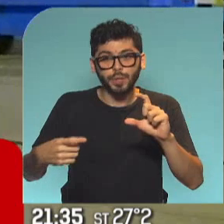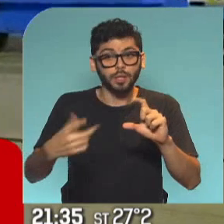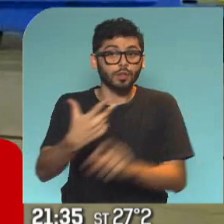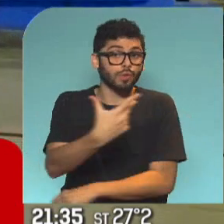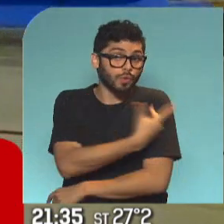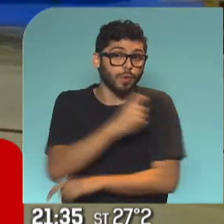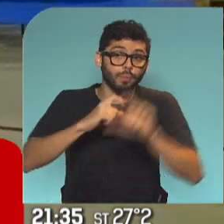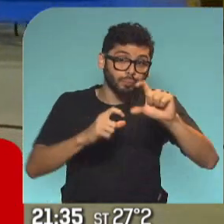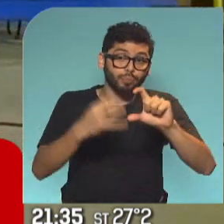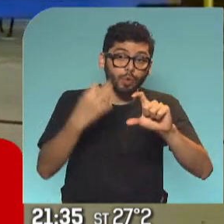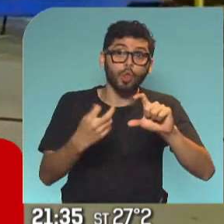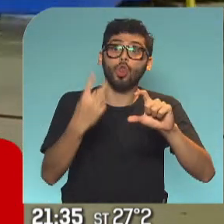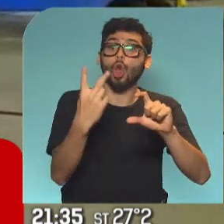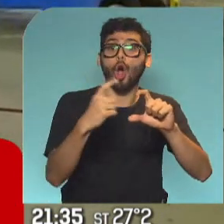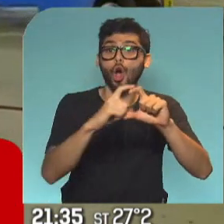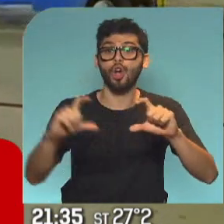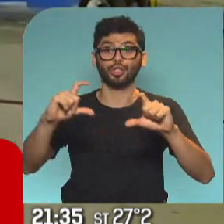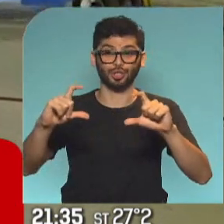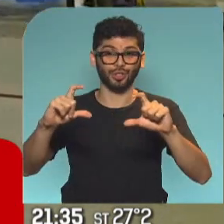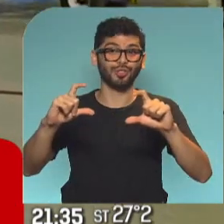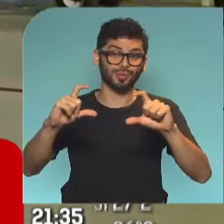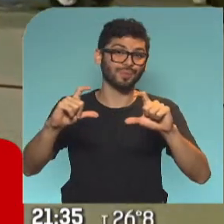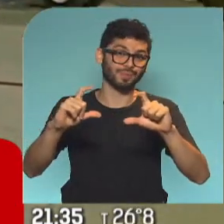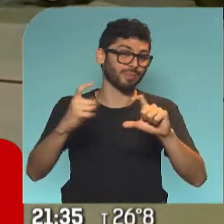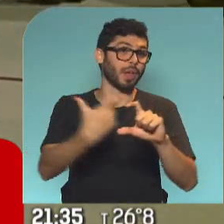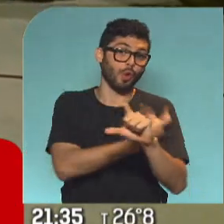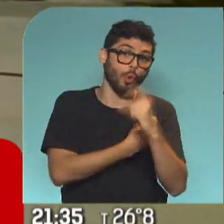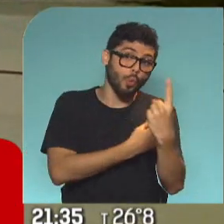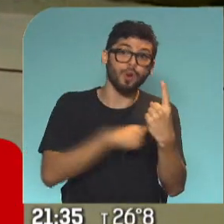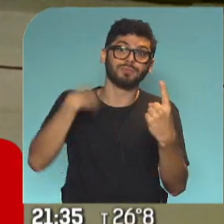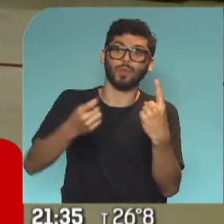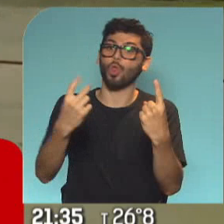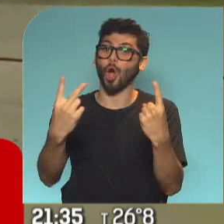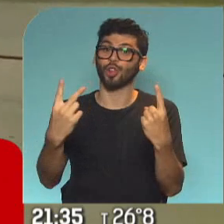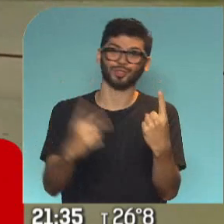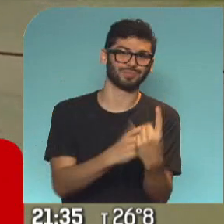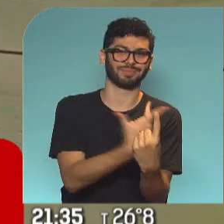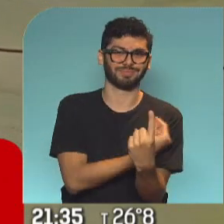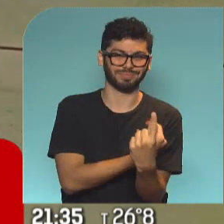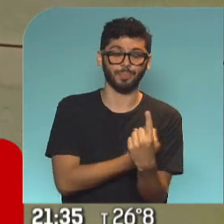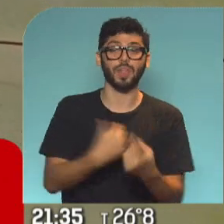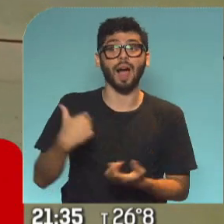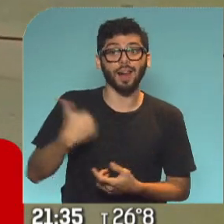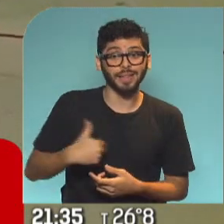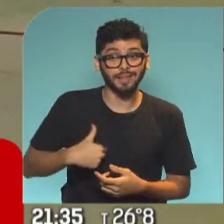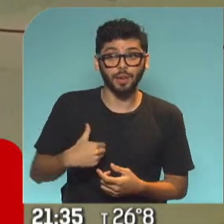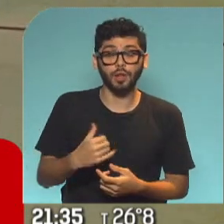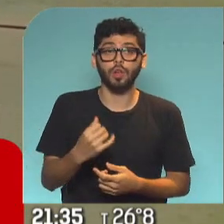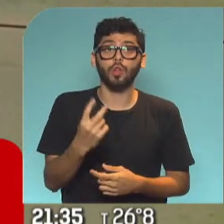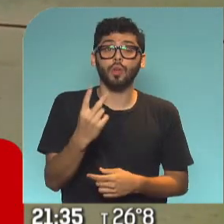dosis para un mayor grado de eficacia. En nuestro país han recibido las 2 dosis